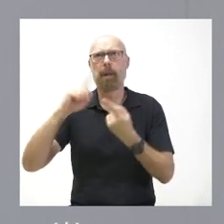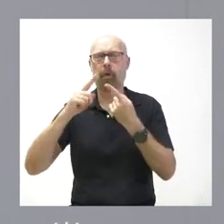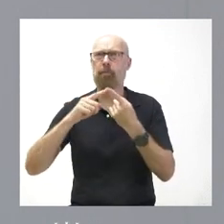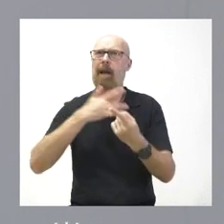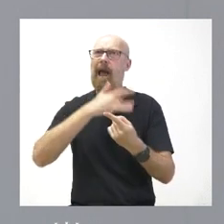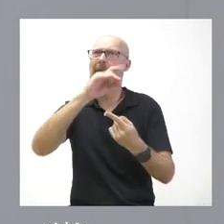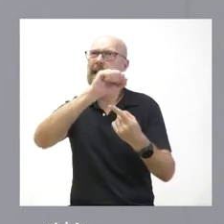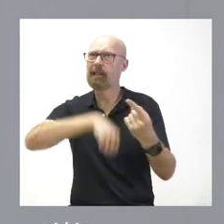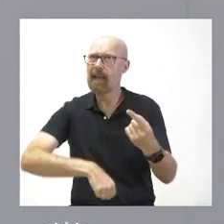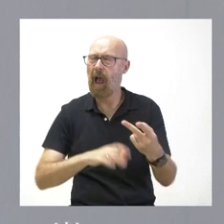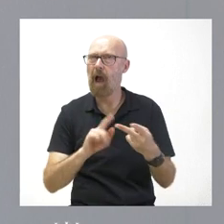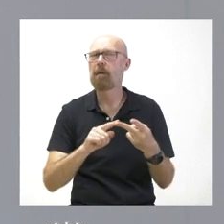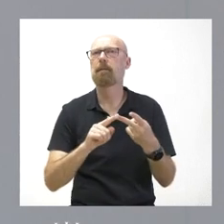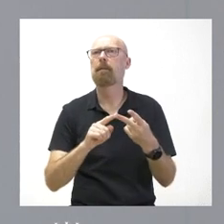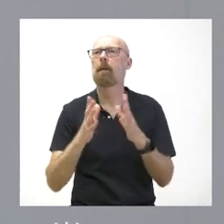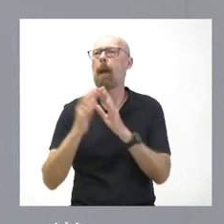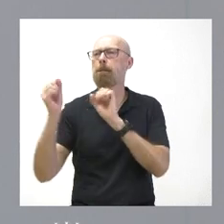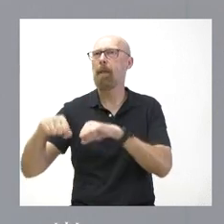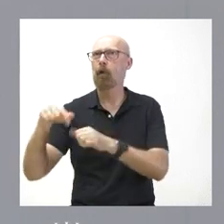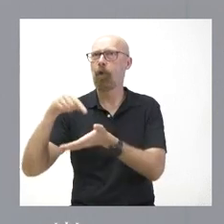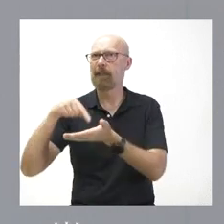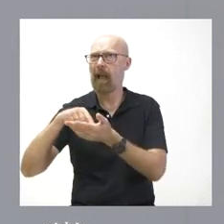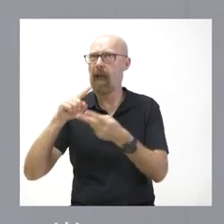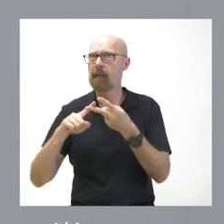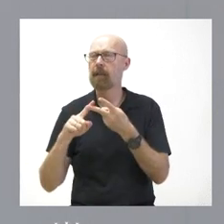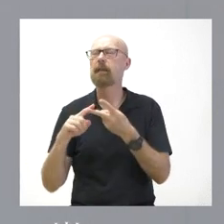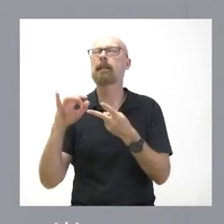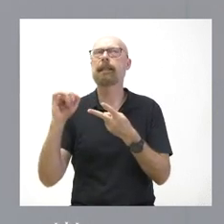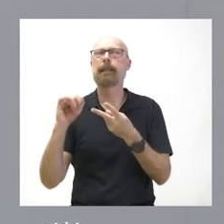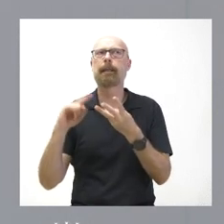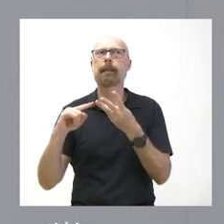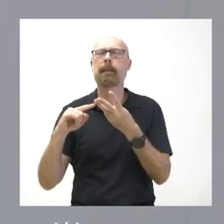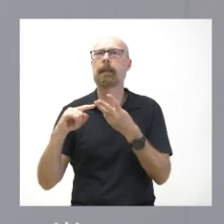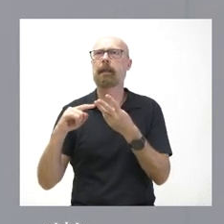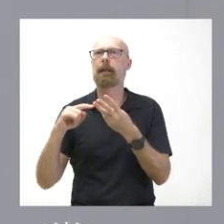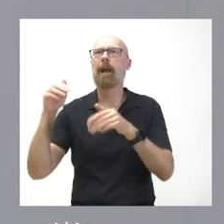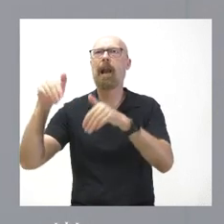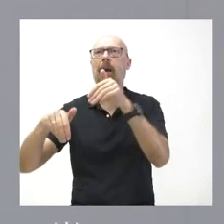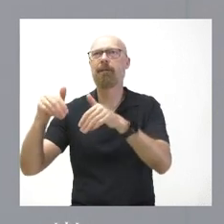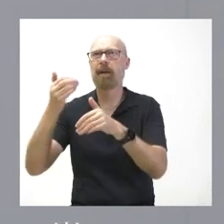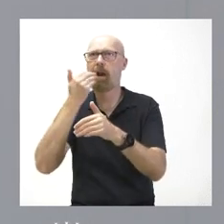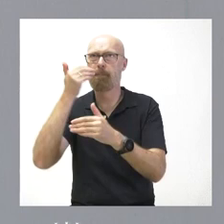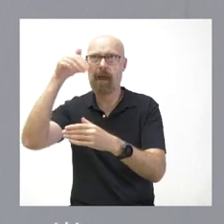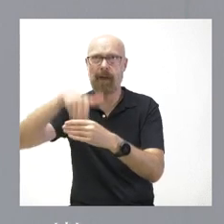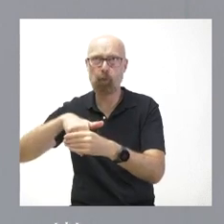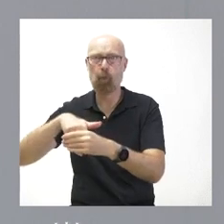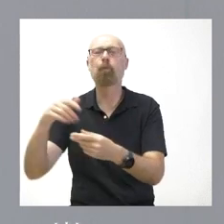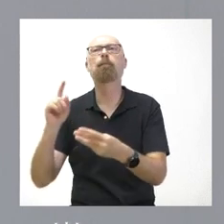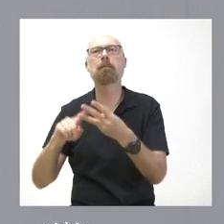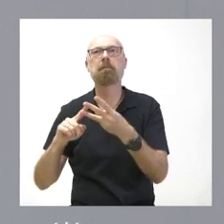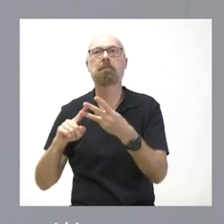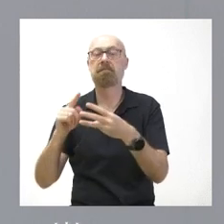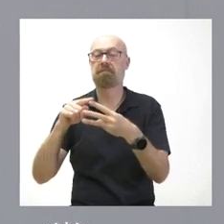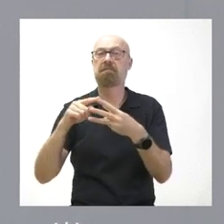amnistía el pacto fiscal y eler la amnistía ya